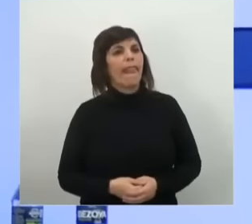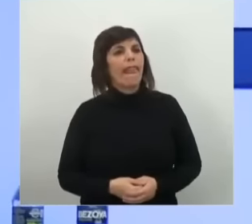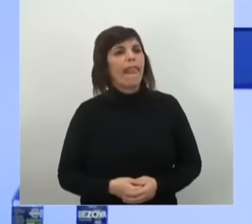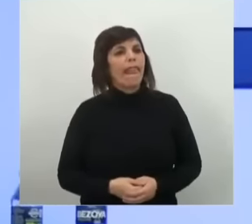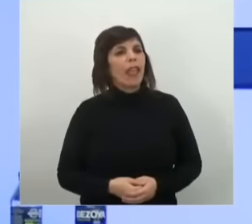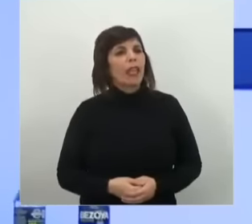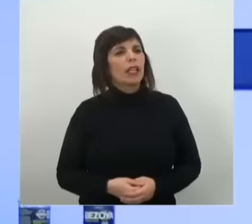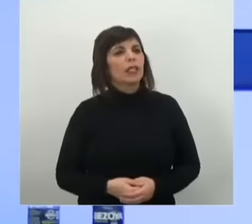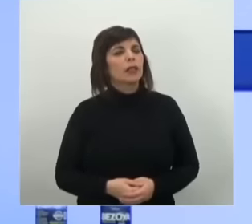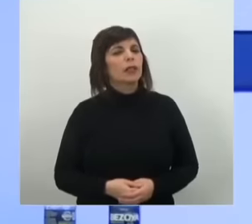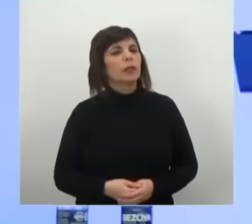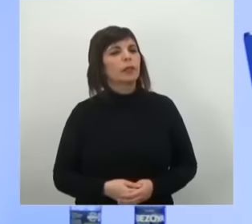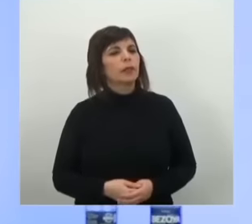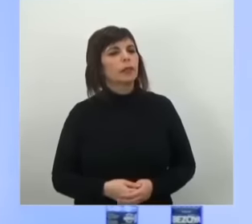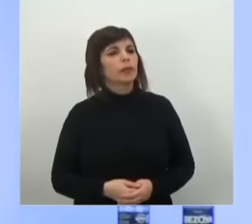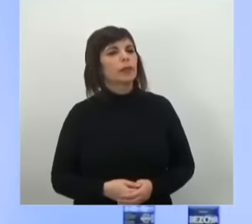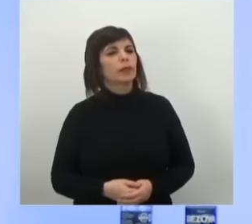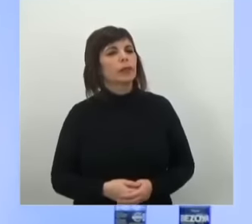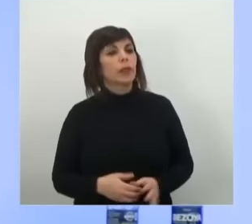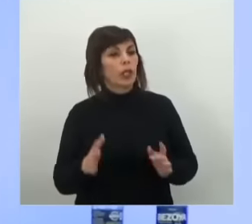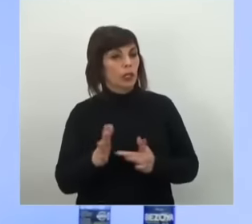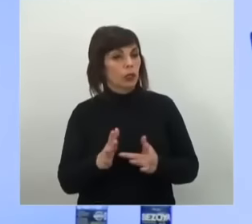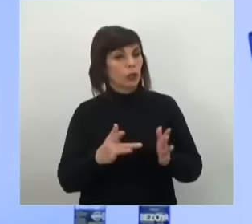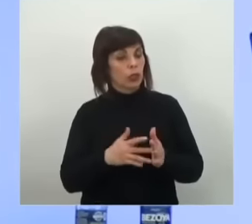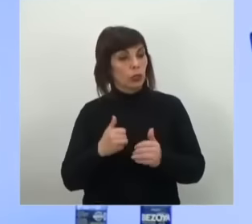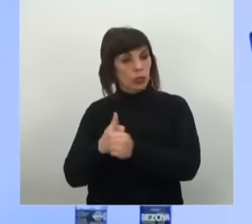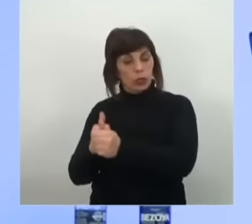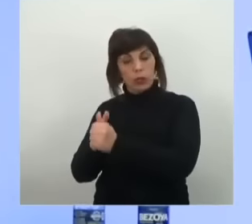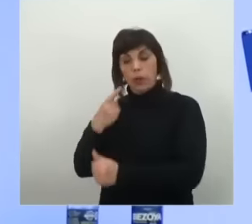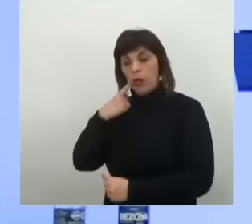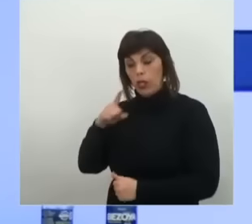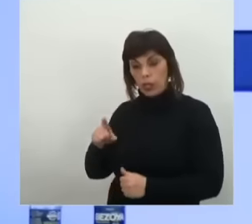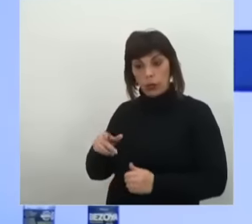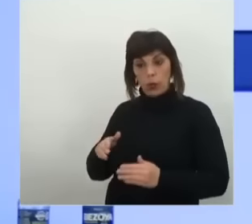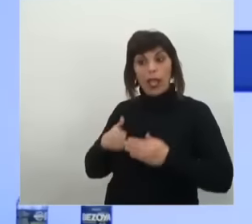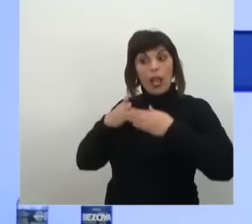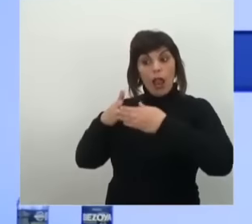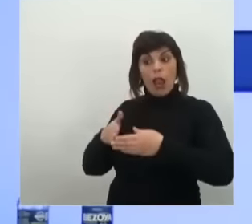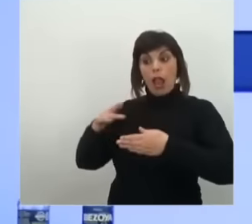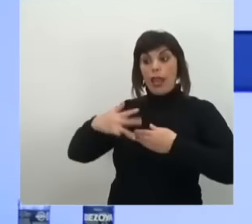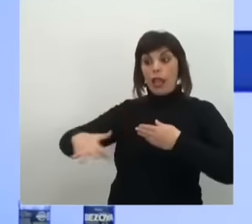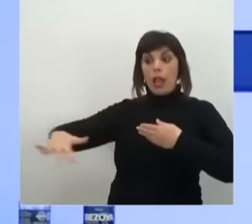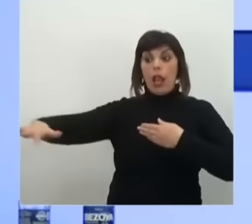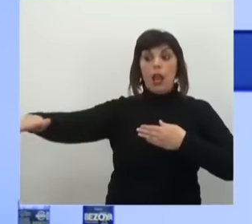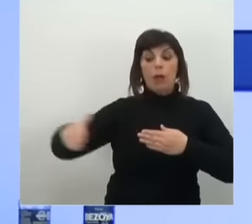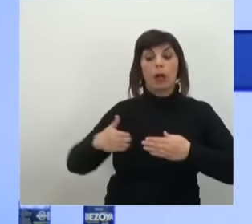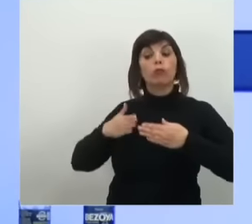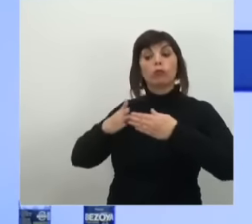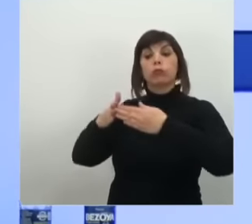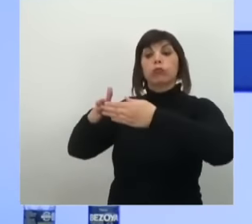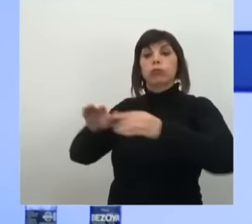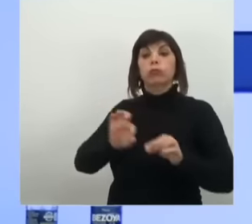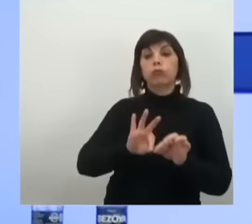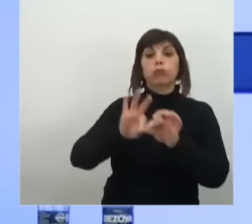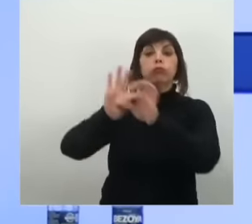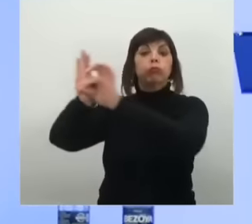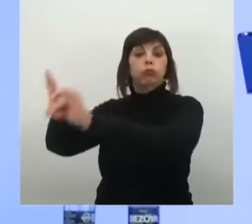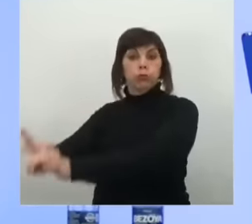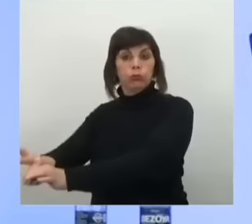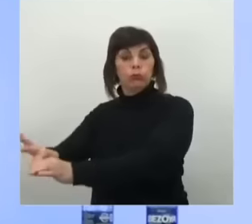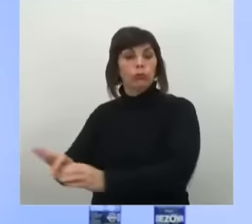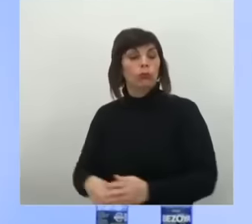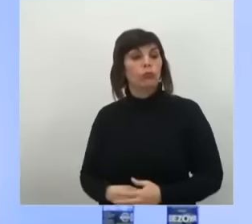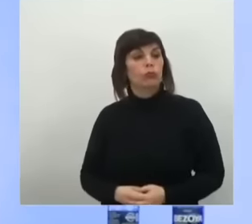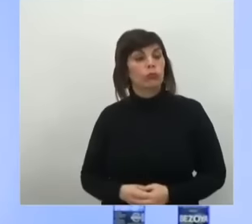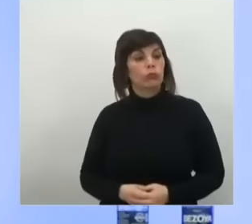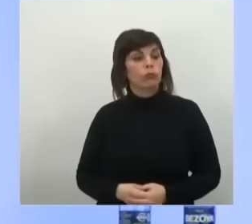allí él les está diciendo a los discípulos pasemos al otro lado es decir cuando le dice pasemos al otro ojo nos vamos a subir una Barca vamos